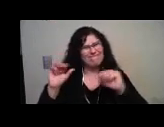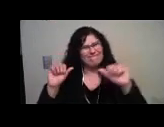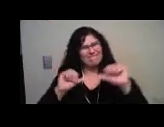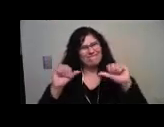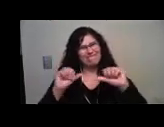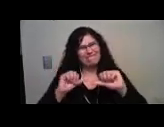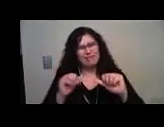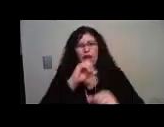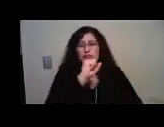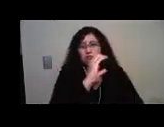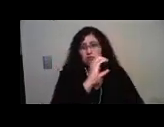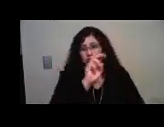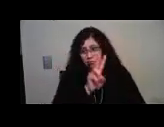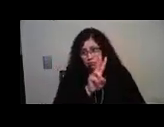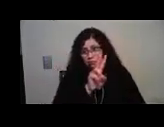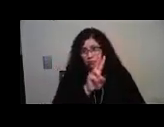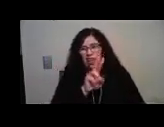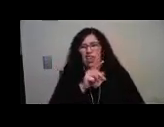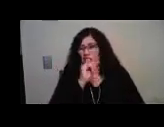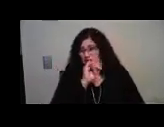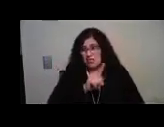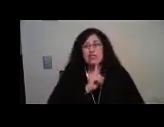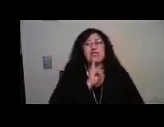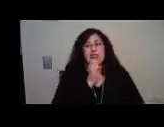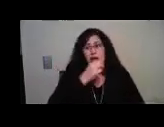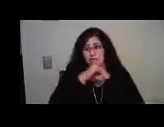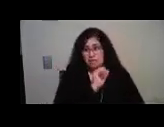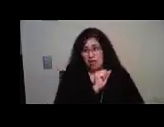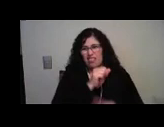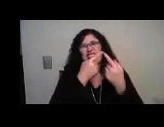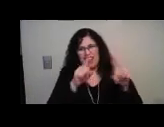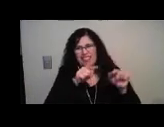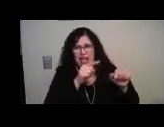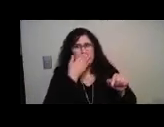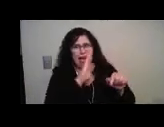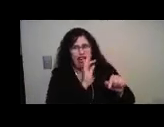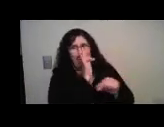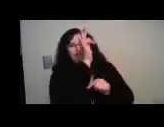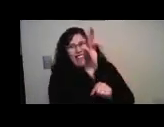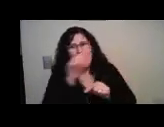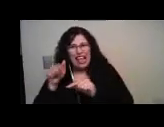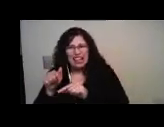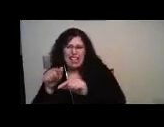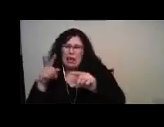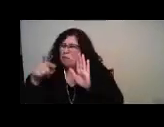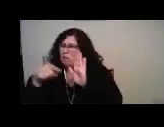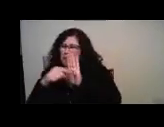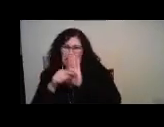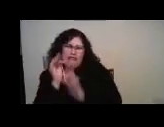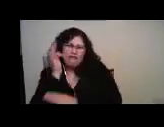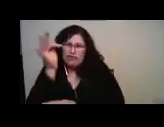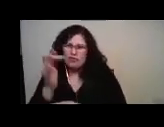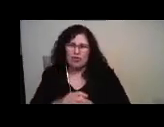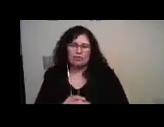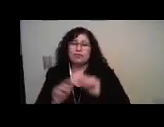cerebrovascular de tipo isquémico, ¿ya? Este tipo de patología, tanto los isquémicos como los hemorrágicos, se dan en mayor